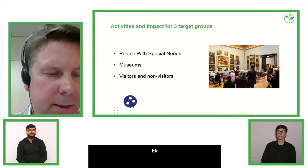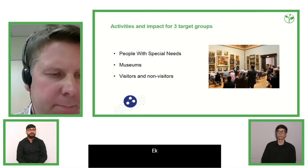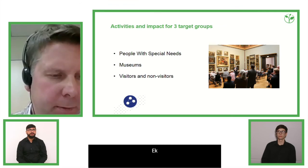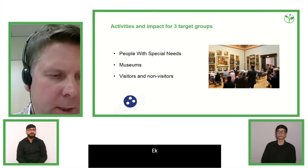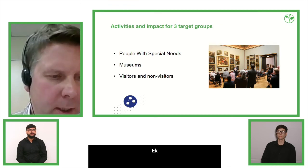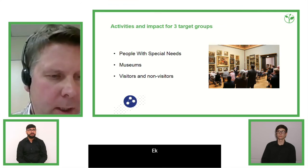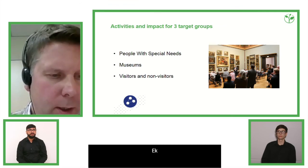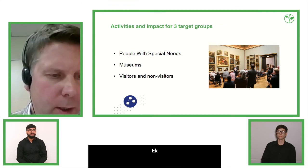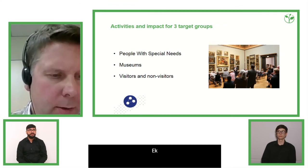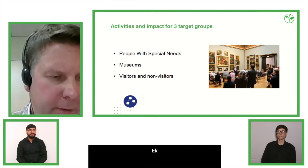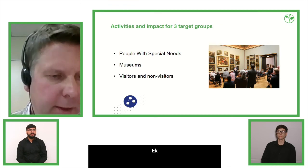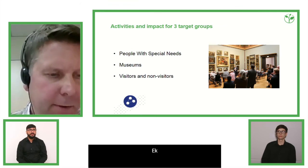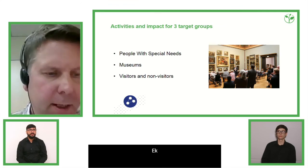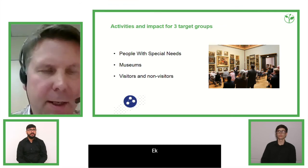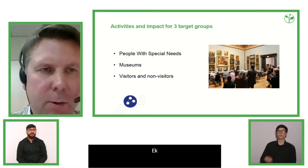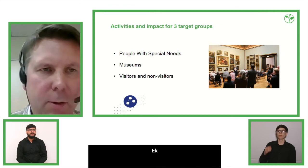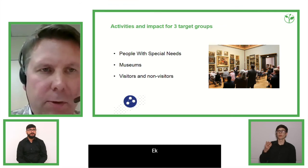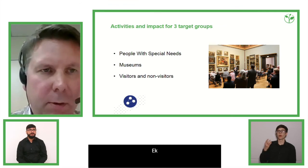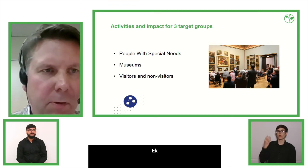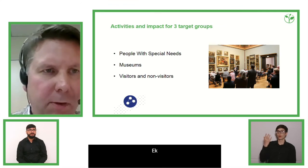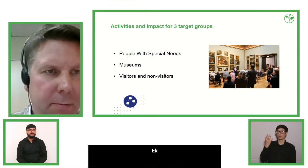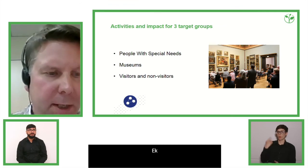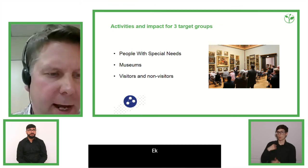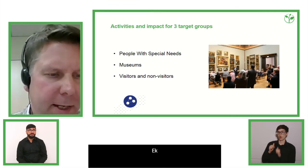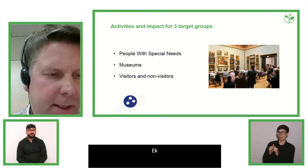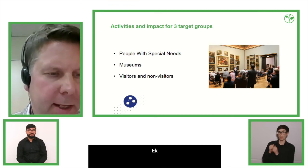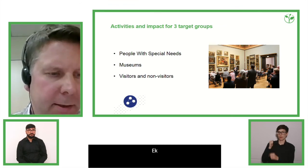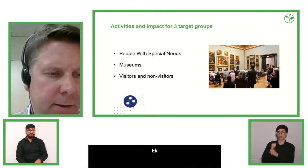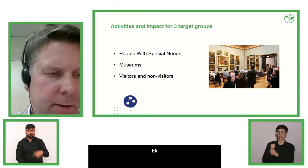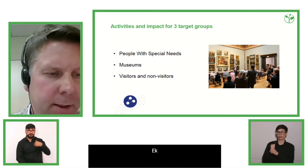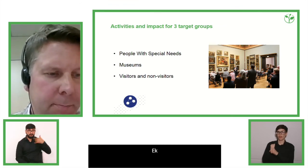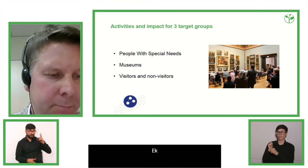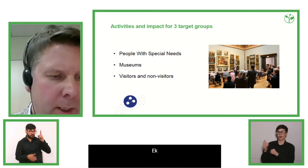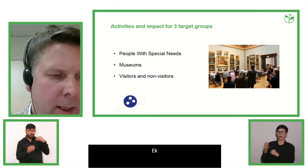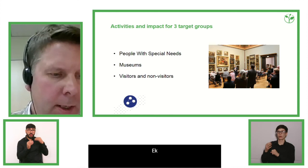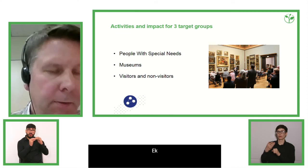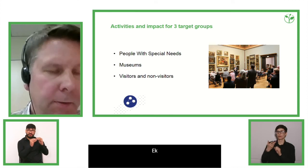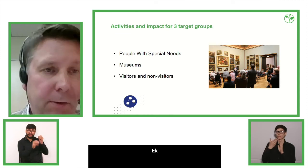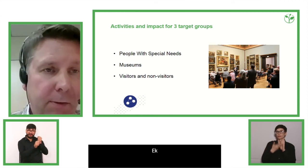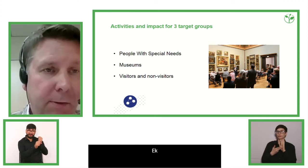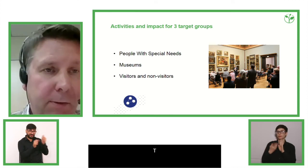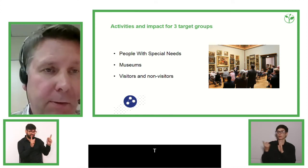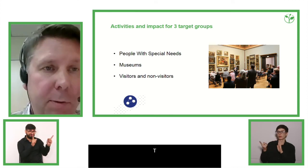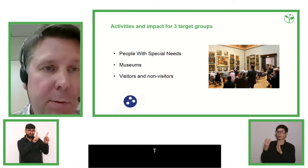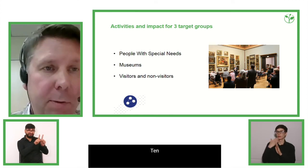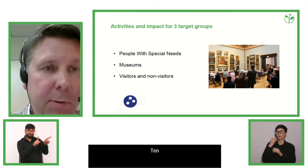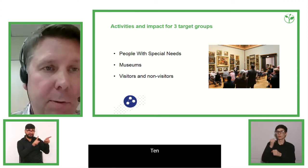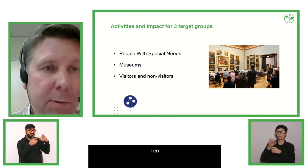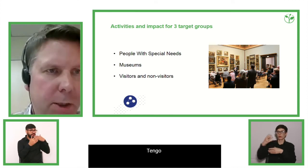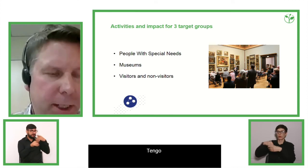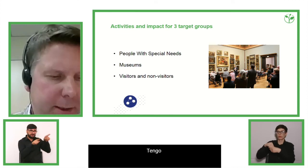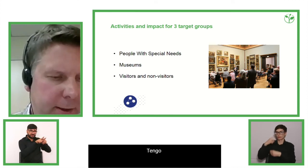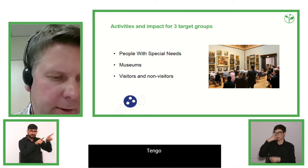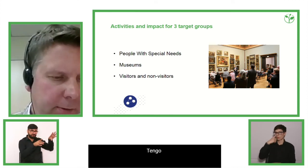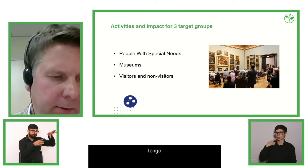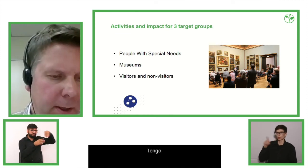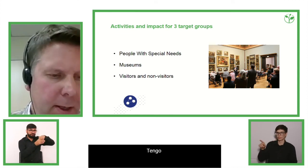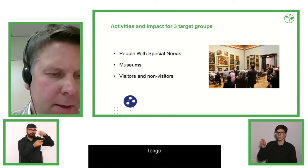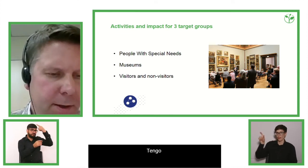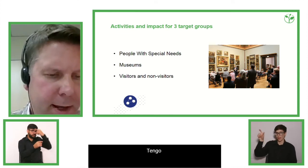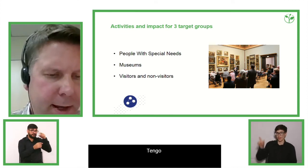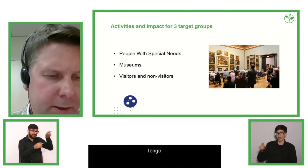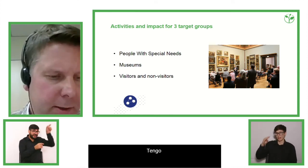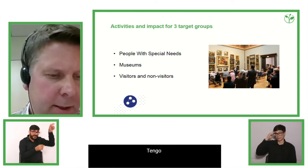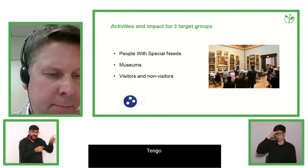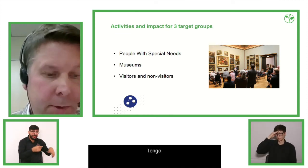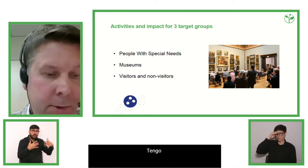Tengo una cita de mi colega, que es un guía de museo, y su experiencia en el proyecto